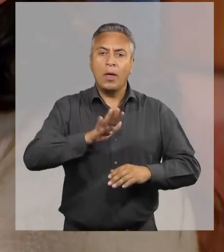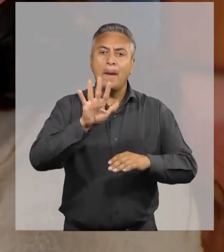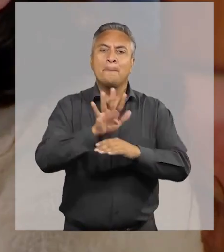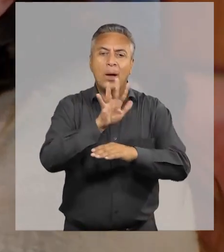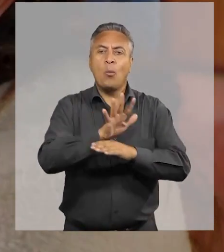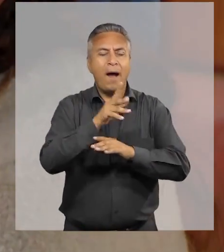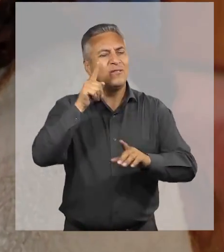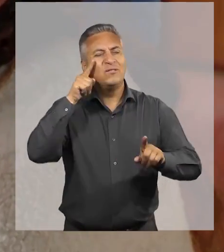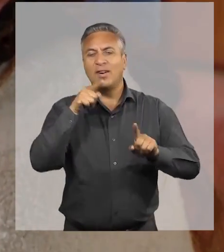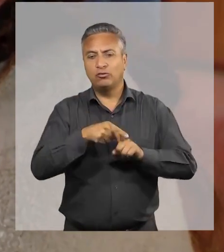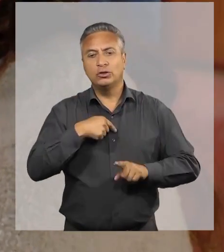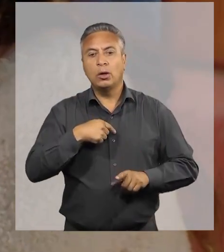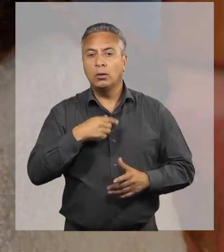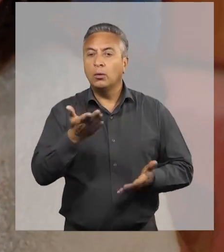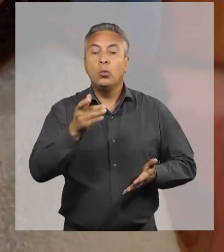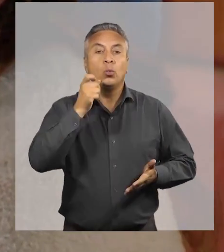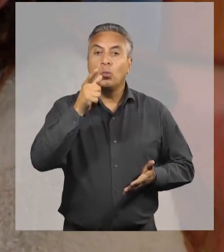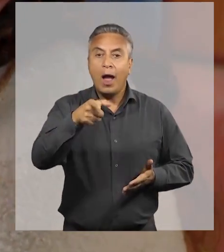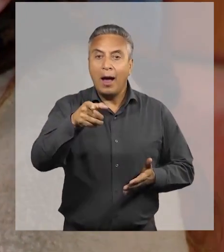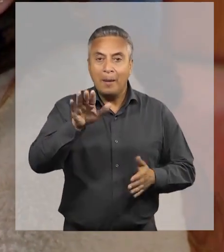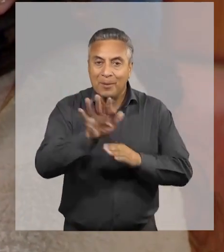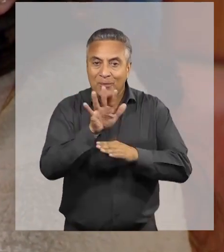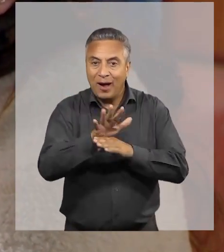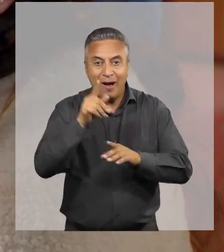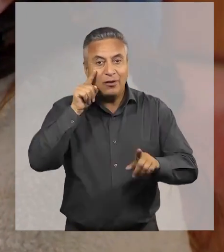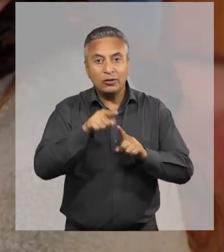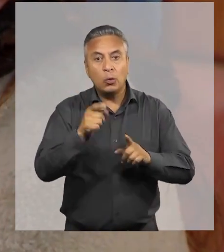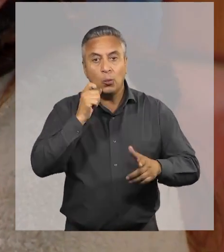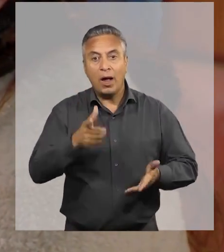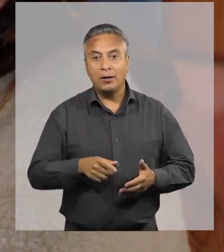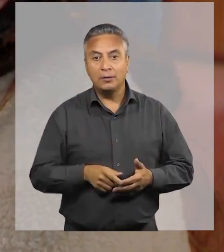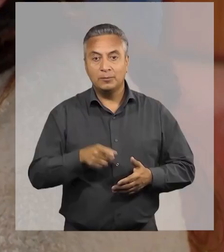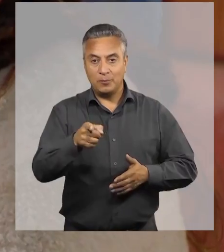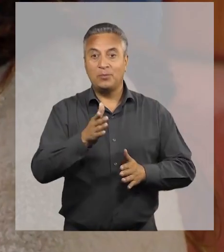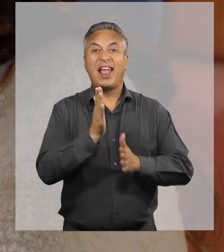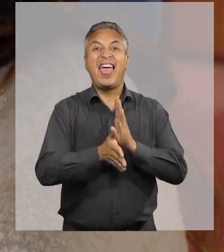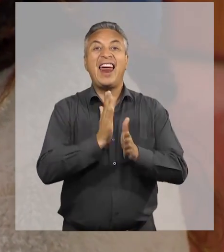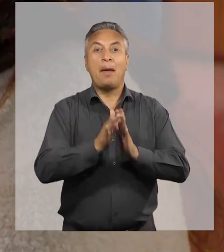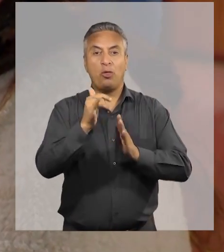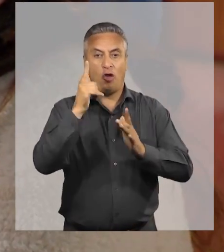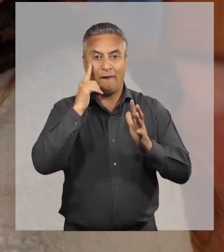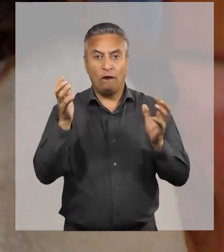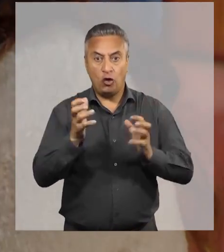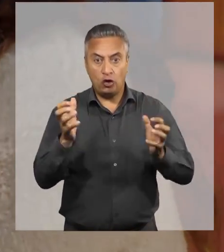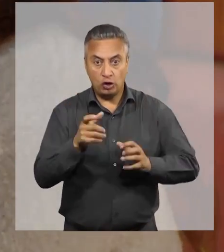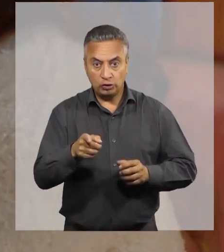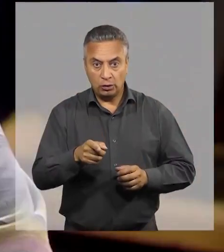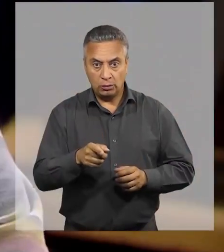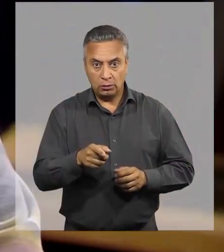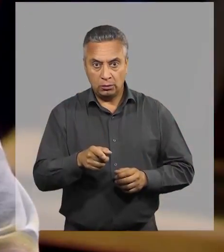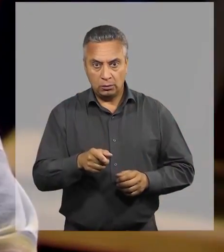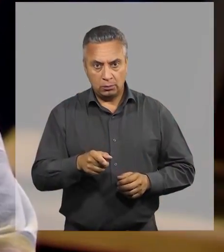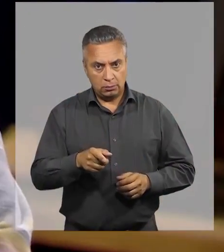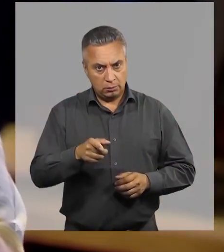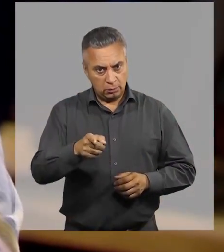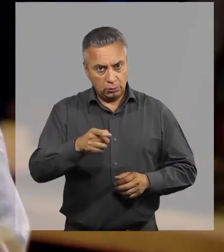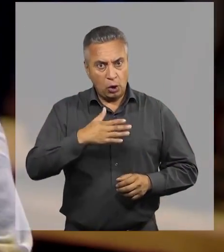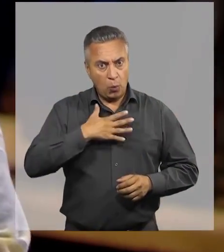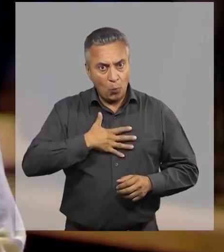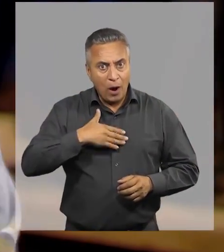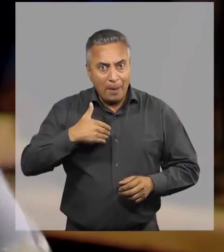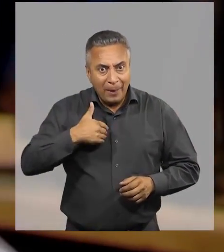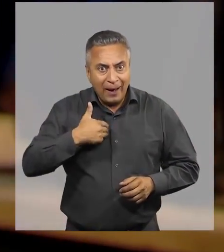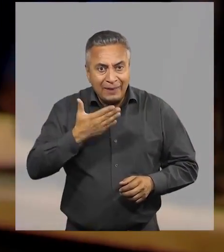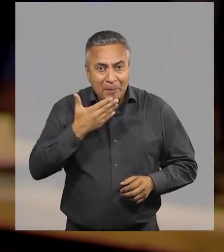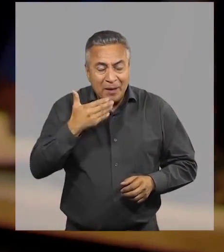No, me gustaría ver mi película favorita. ¿Y cuál es tu película favorita? Rápido y Furioso. ¿Rápido y